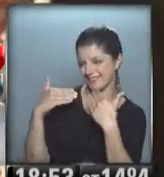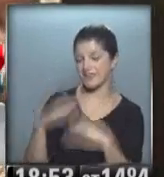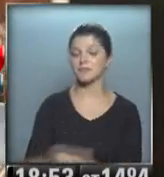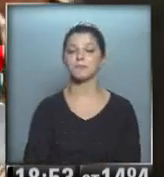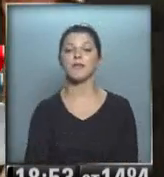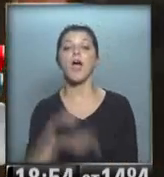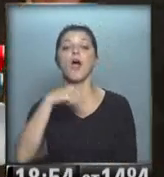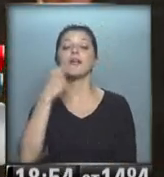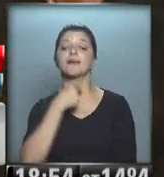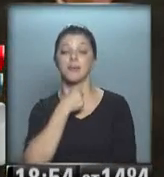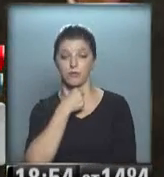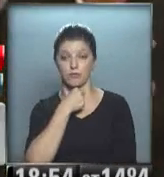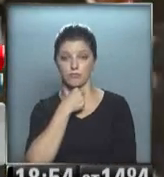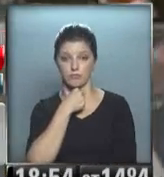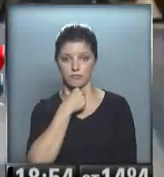pasar...